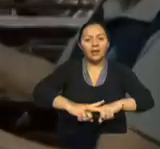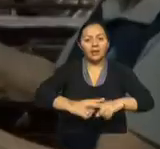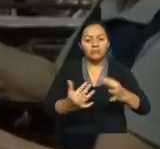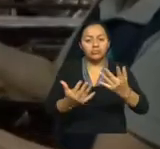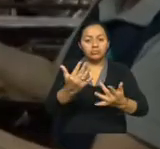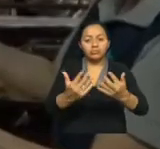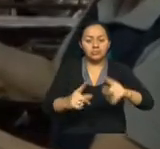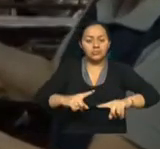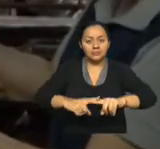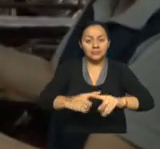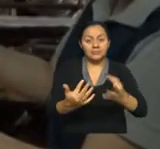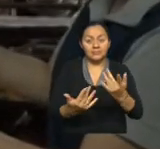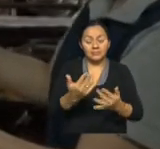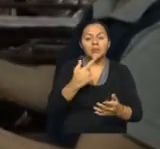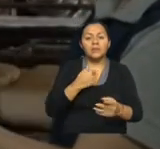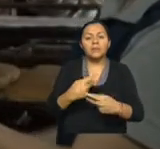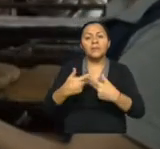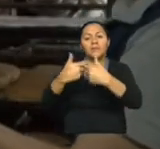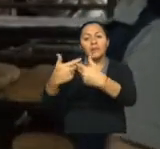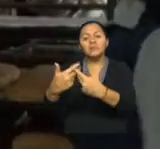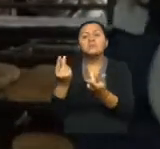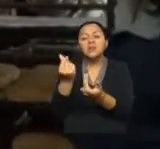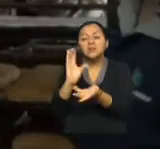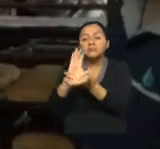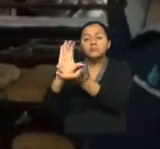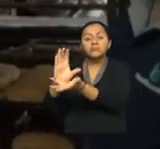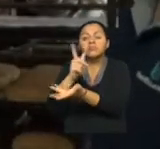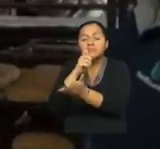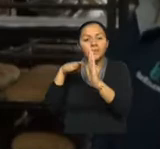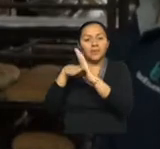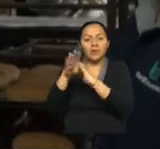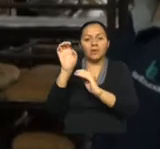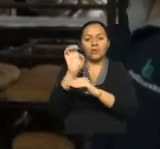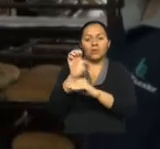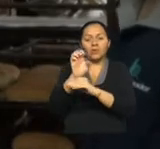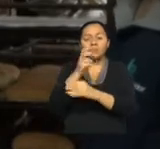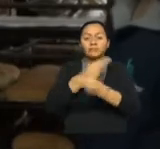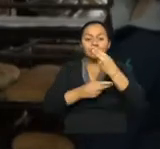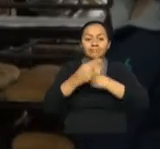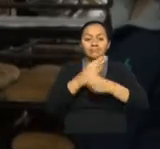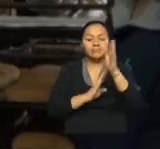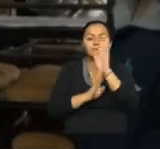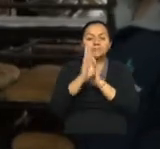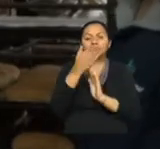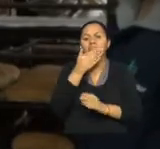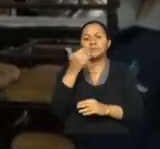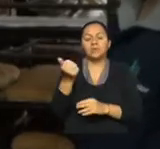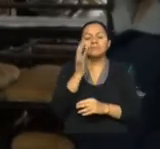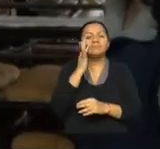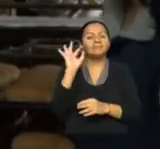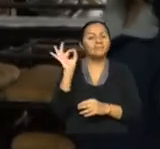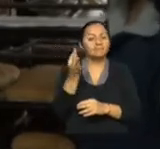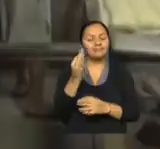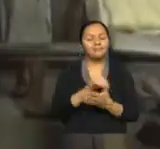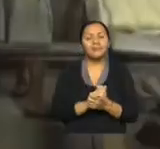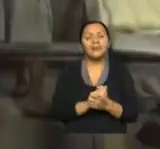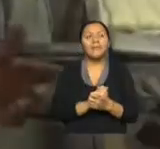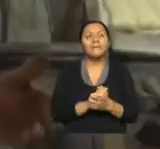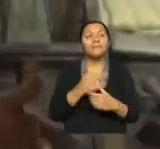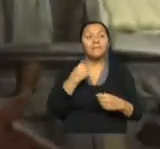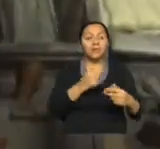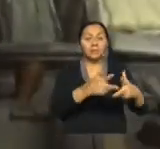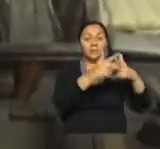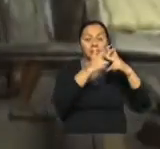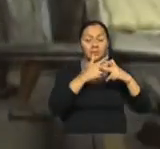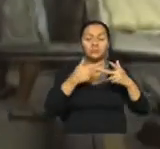al crédito que le otorgó Ban Ecuador, hizo mejoras en el negocio para seguir produciendo este manjar. Con el crédito de ella yo pude arreglar